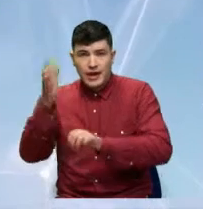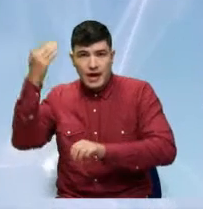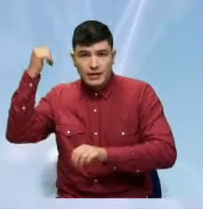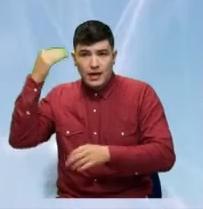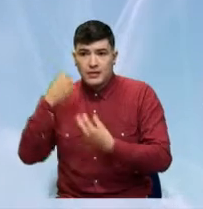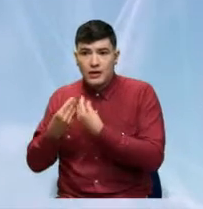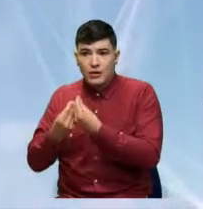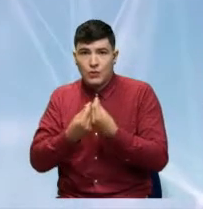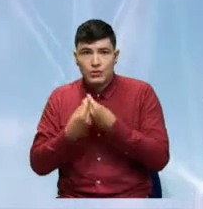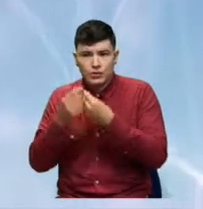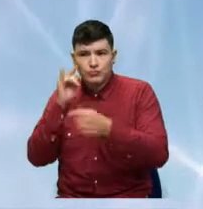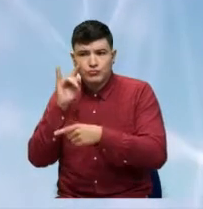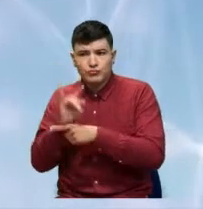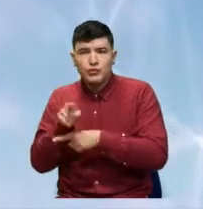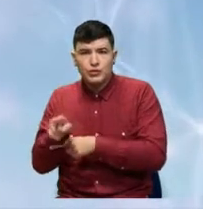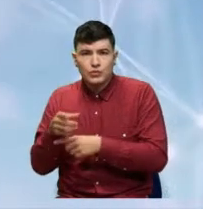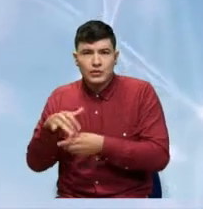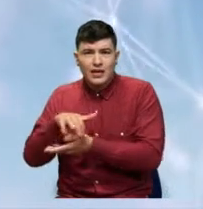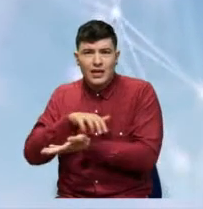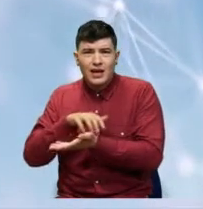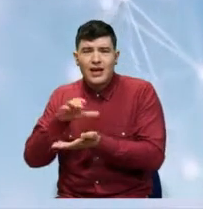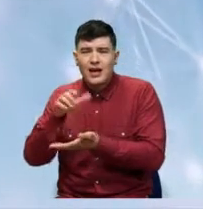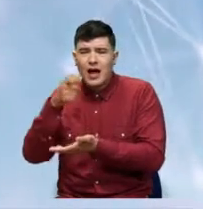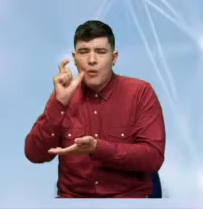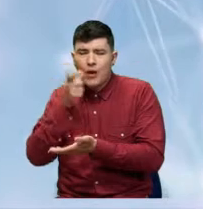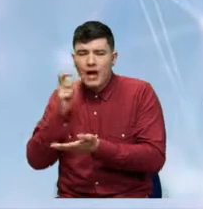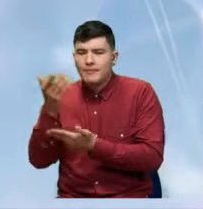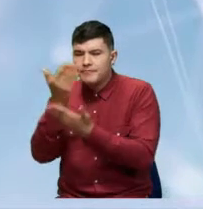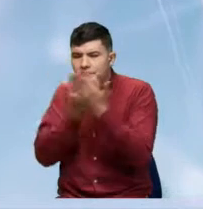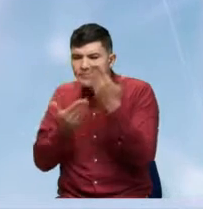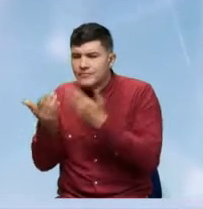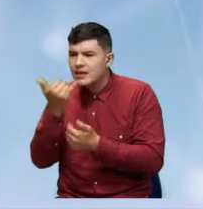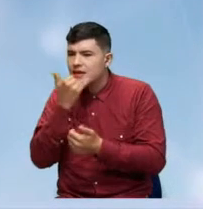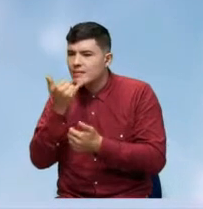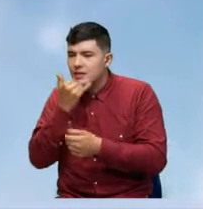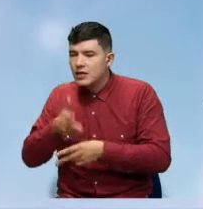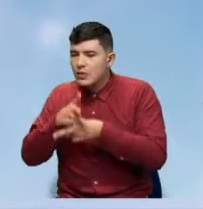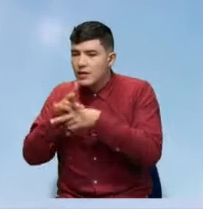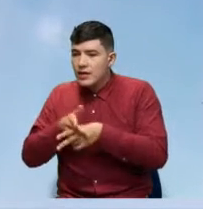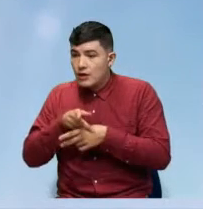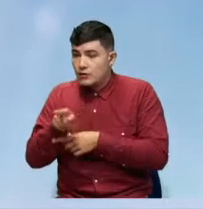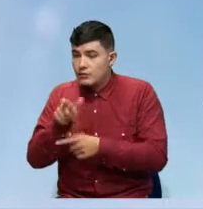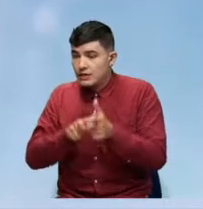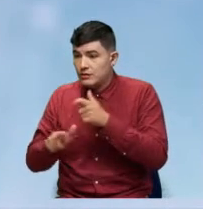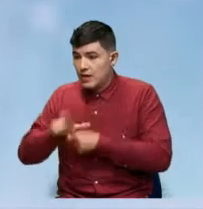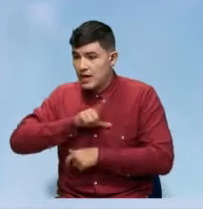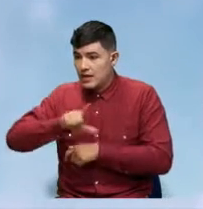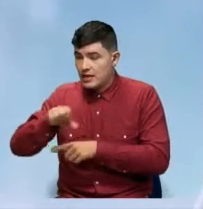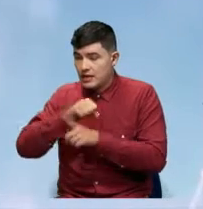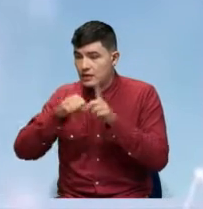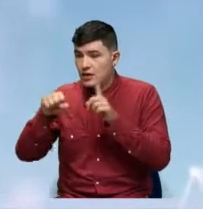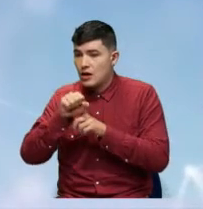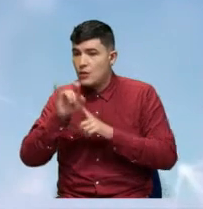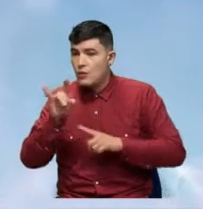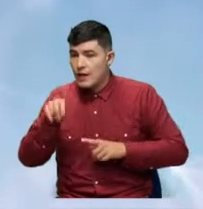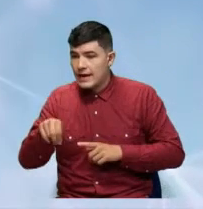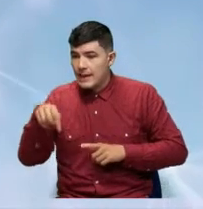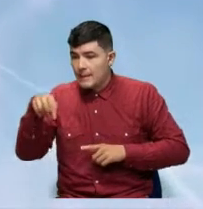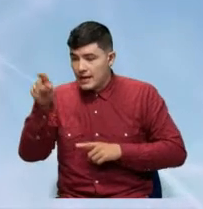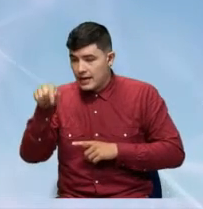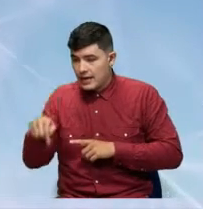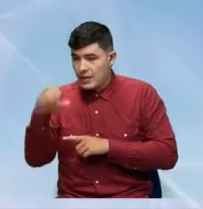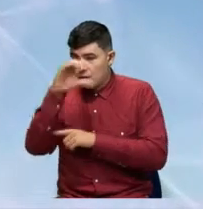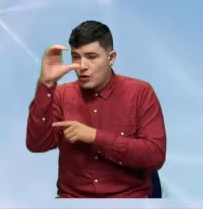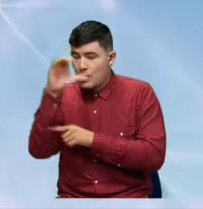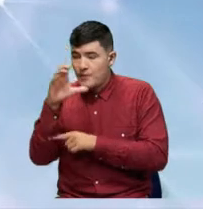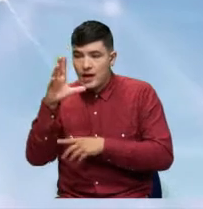de Seguridad en Santander de Quilichao, Cauca, se acordó estudiar medidas complementarias de protección a líderes sociales por la UNP Colombia. Se reafirmó el